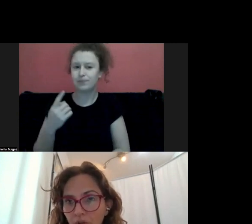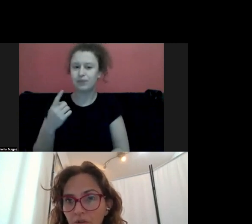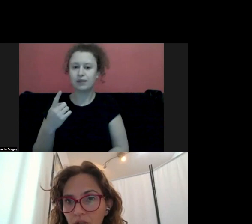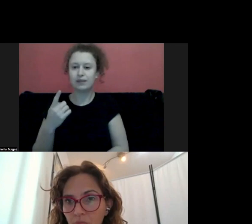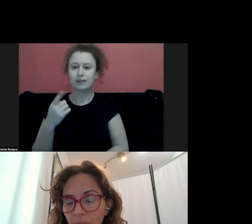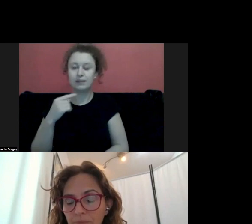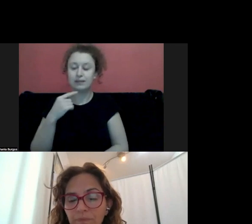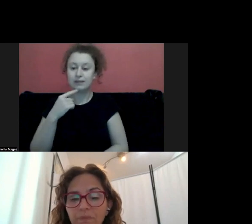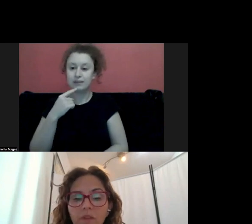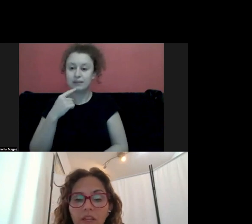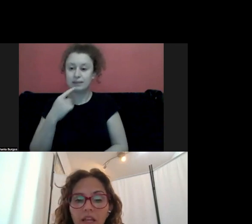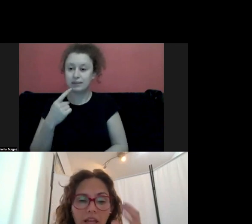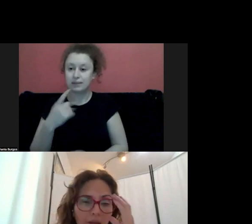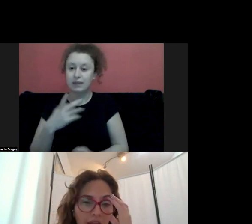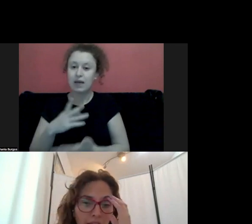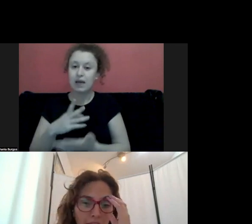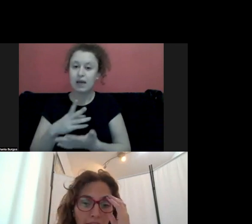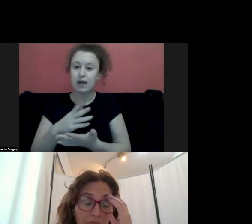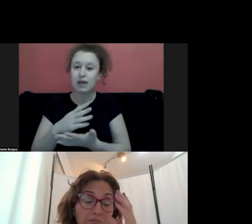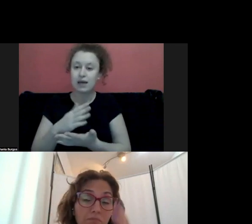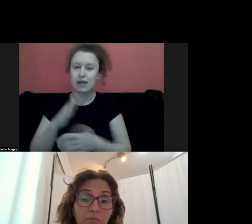diagnóstico de autismo.